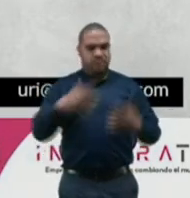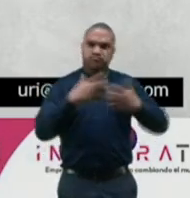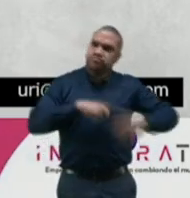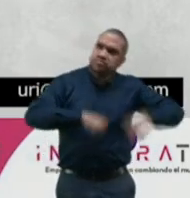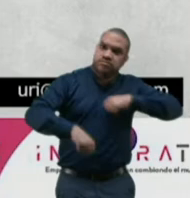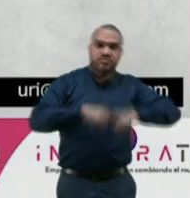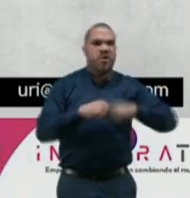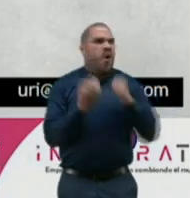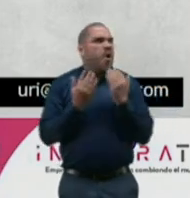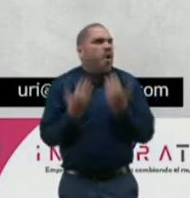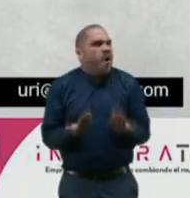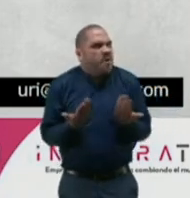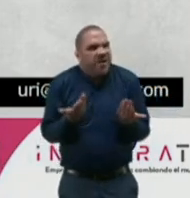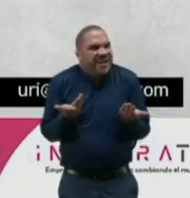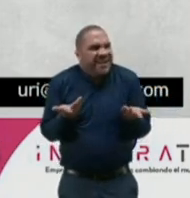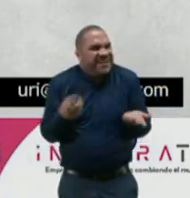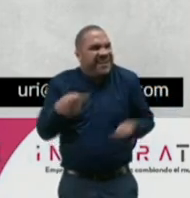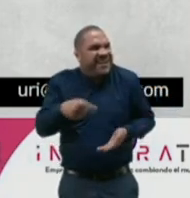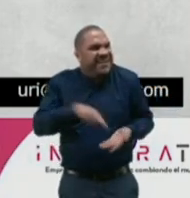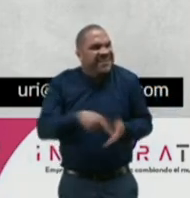eso,